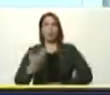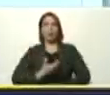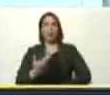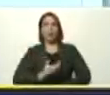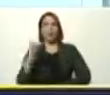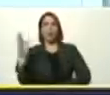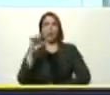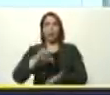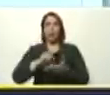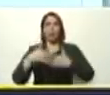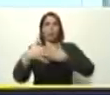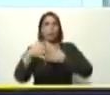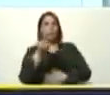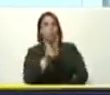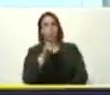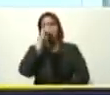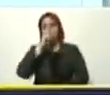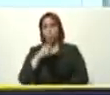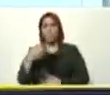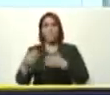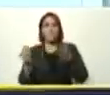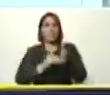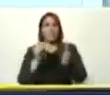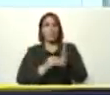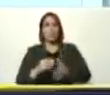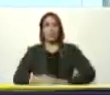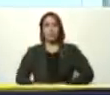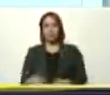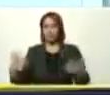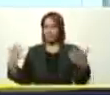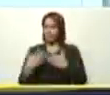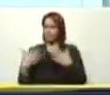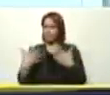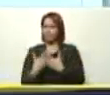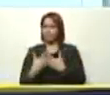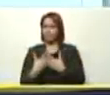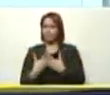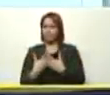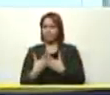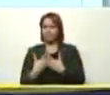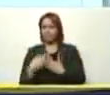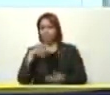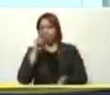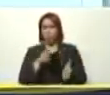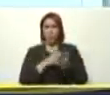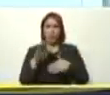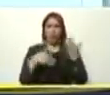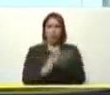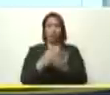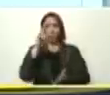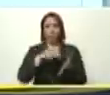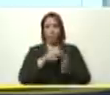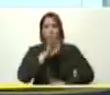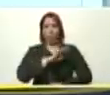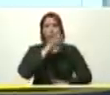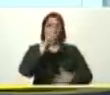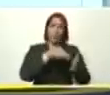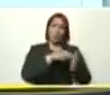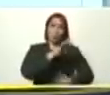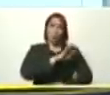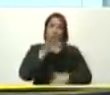alcalde durante dos periodos de guerra, del 2000 al 2004 y 2004 al